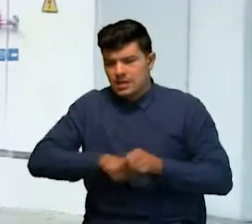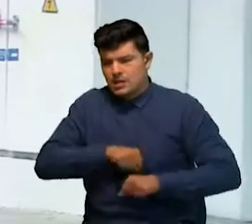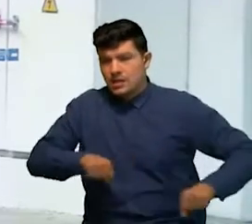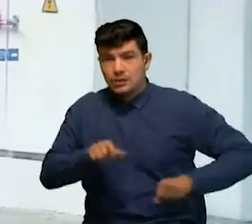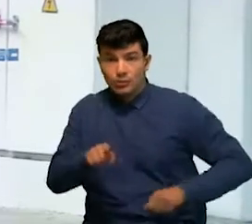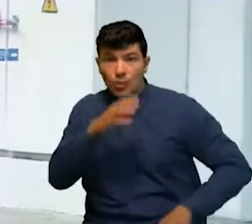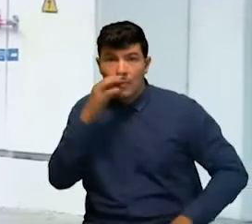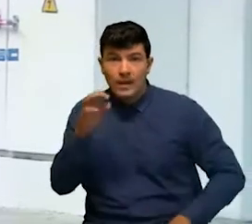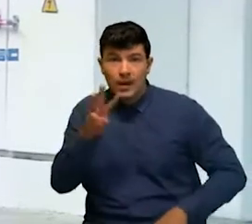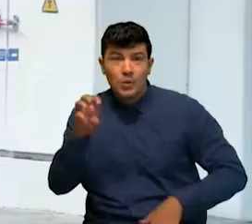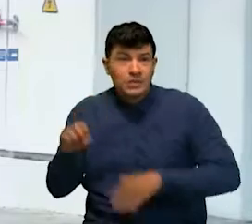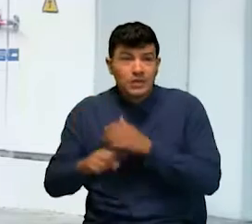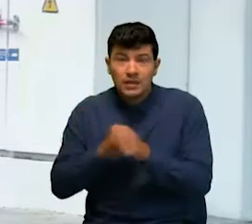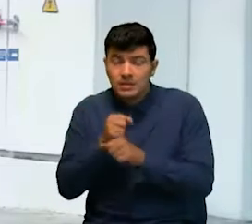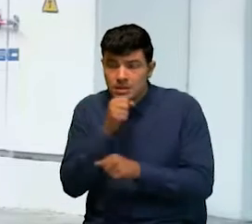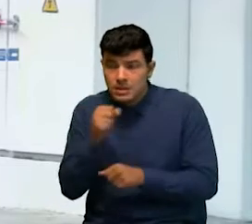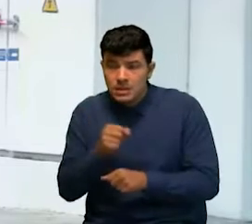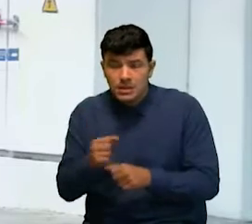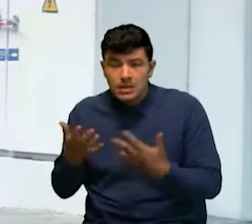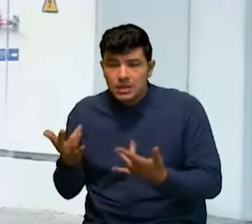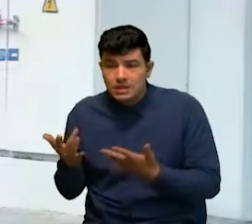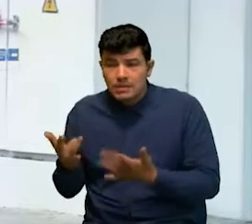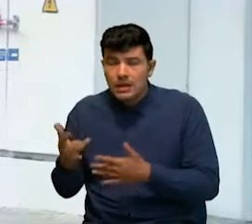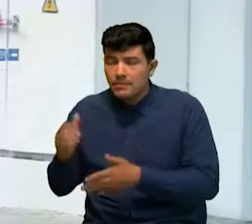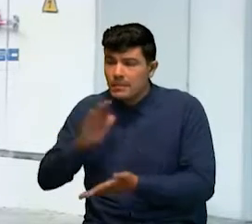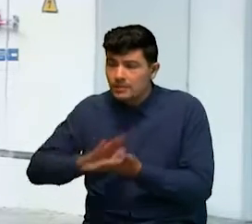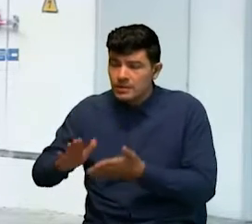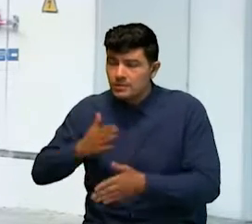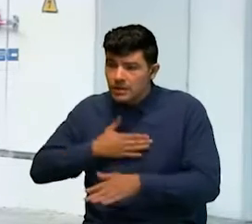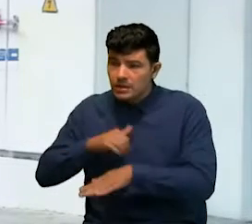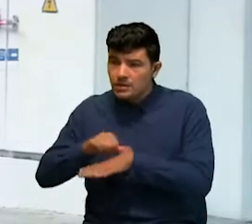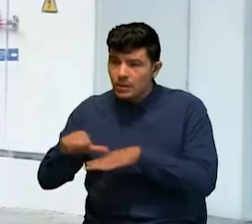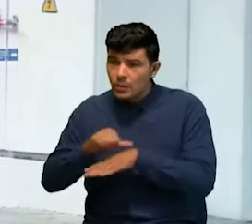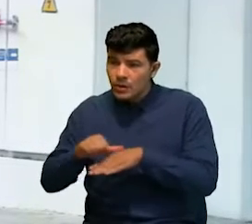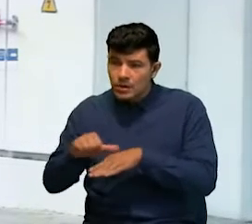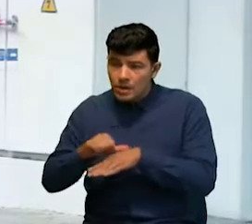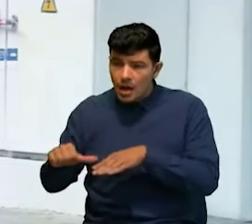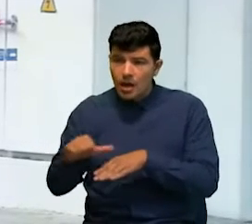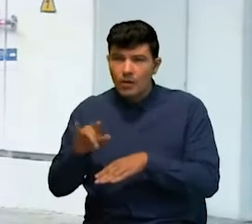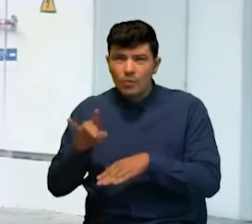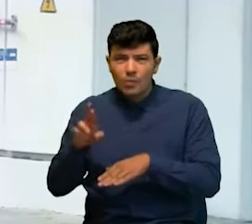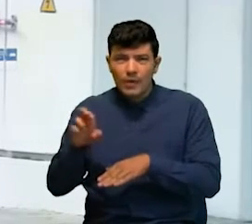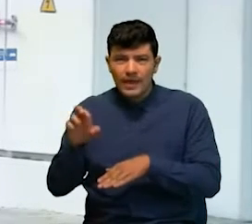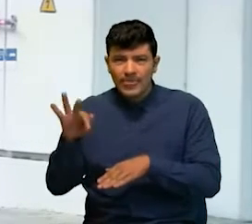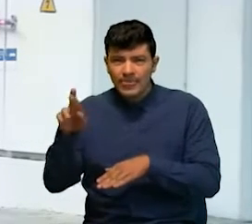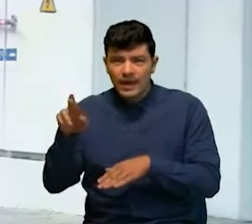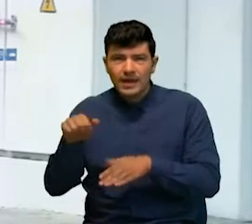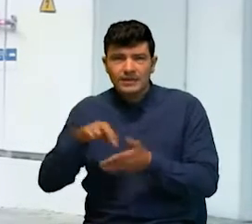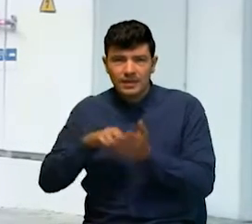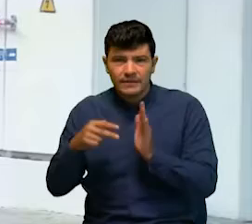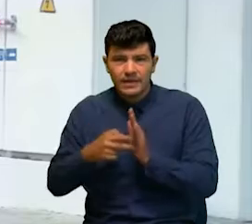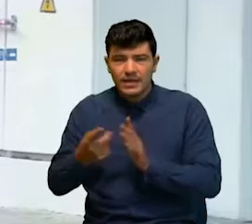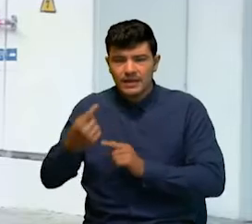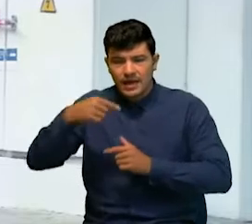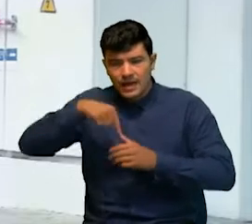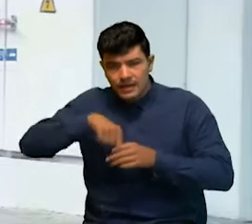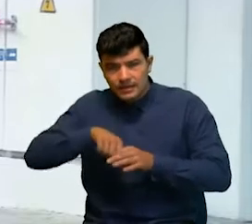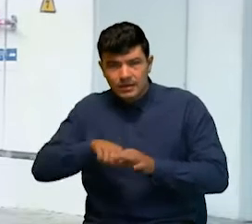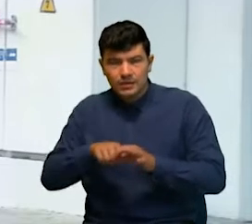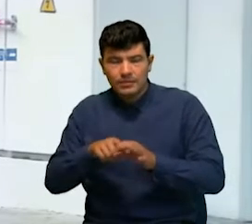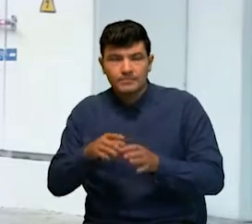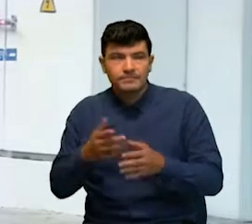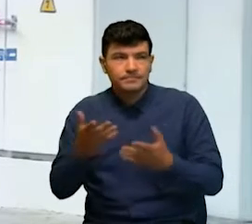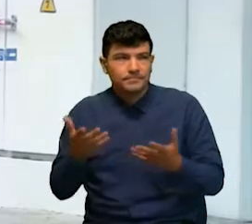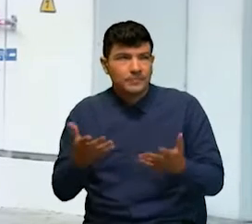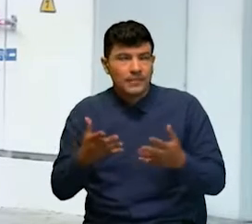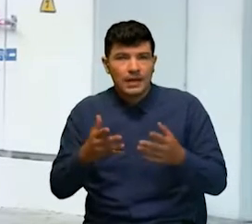80 años esperando ser autorizada su cirugía de electro mía interna endoscópica es decir una remoción de masa intermensual etra que le impide